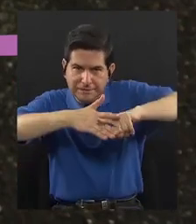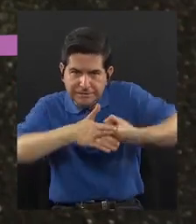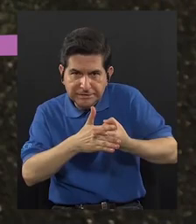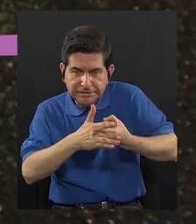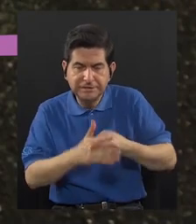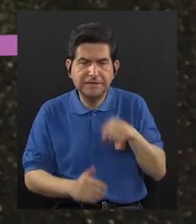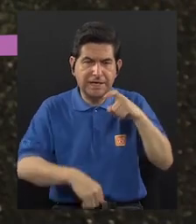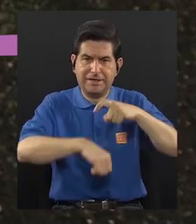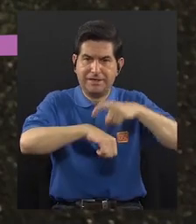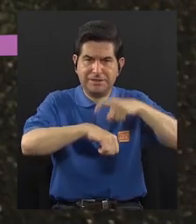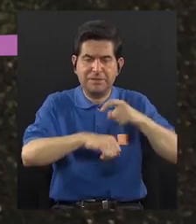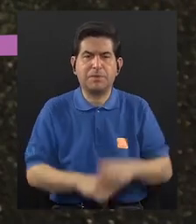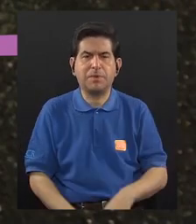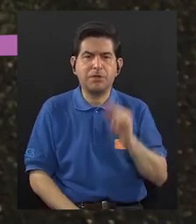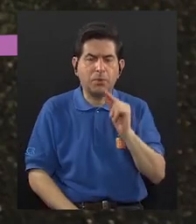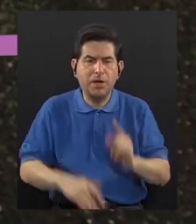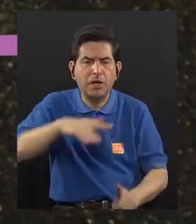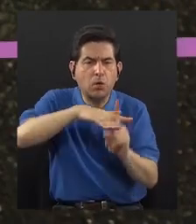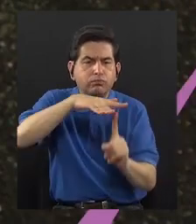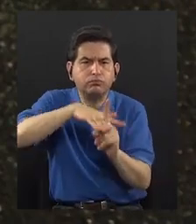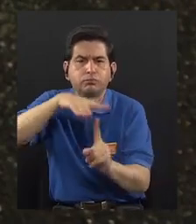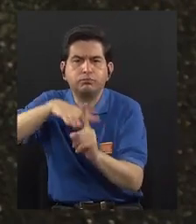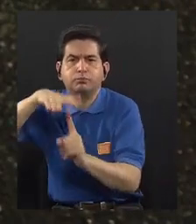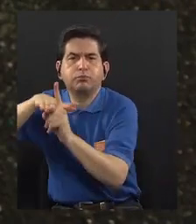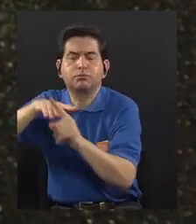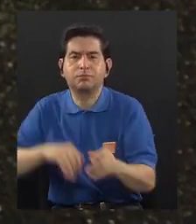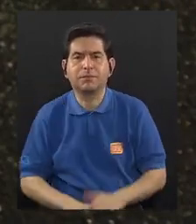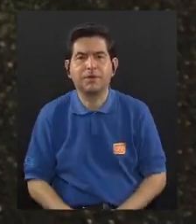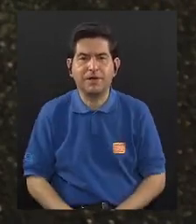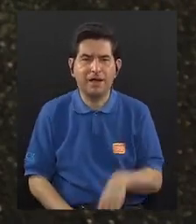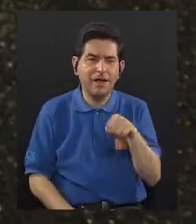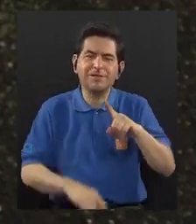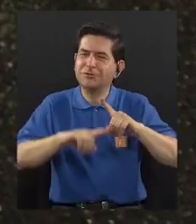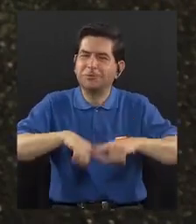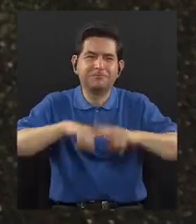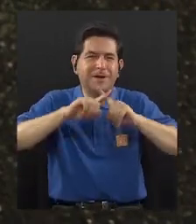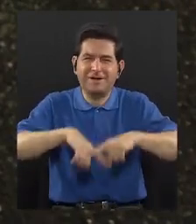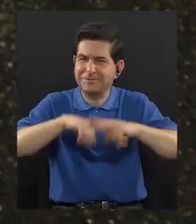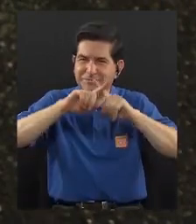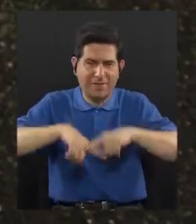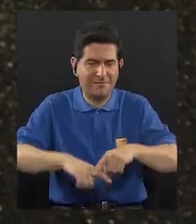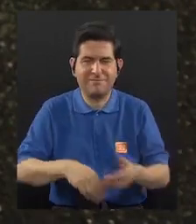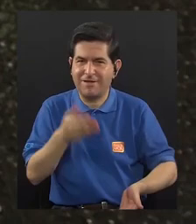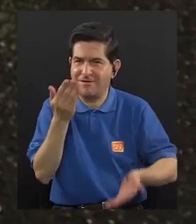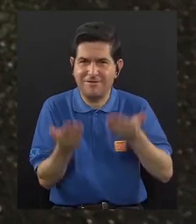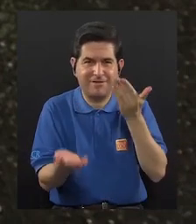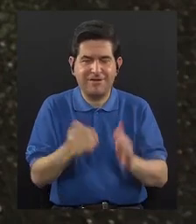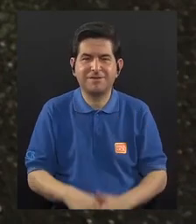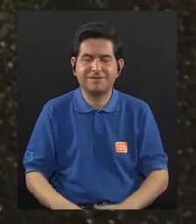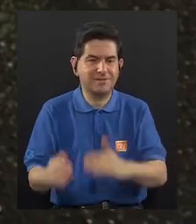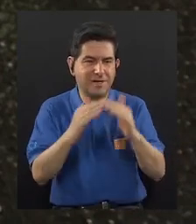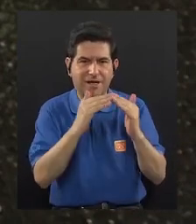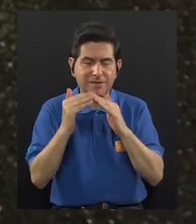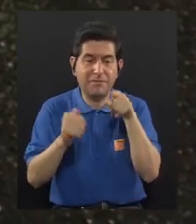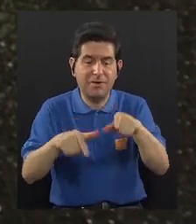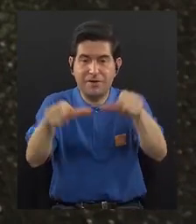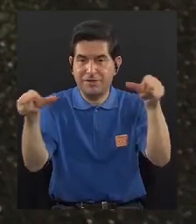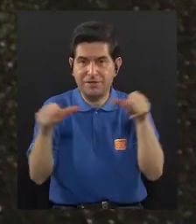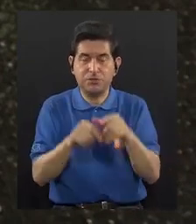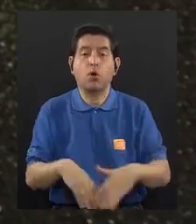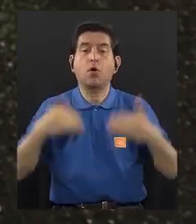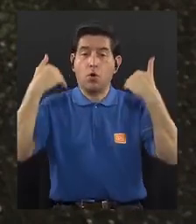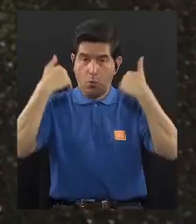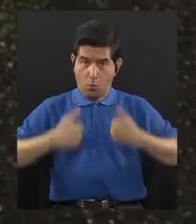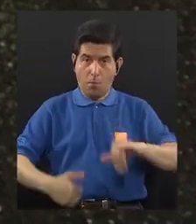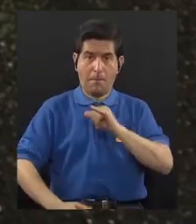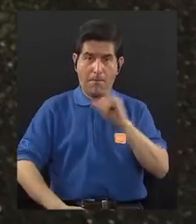iniciar un pequeño brote entonces es un poco relativo dependiendo de las poblaciones que tengamos ahí